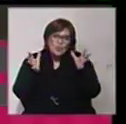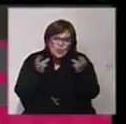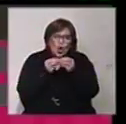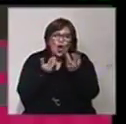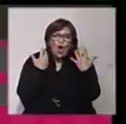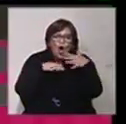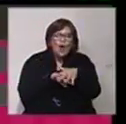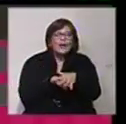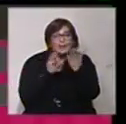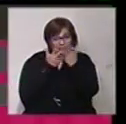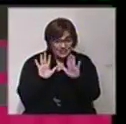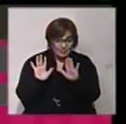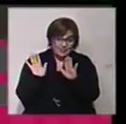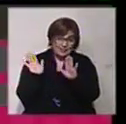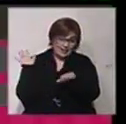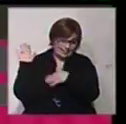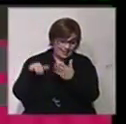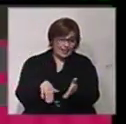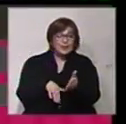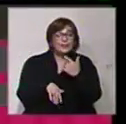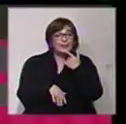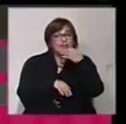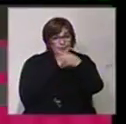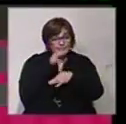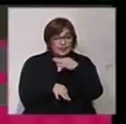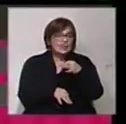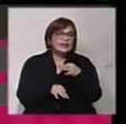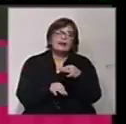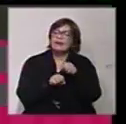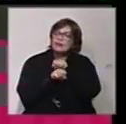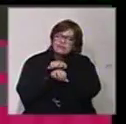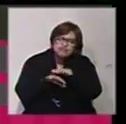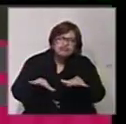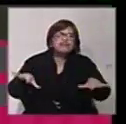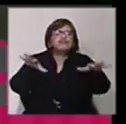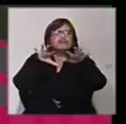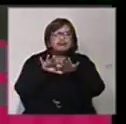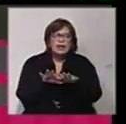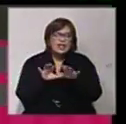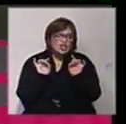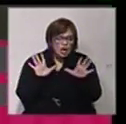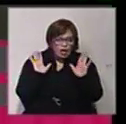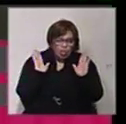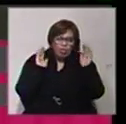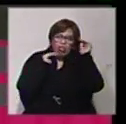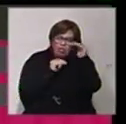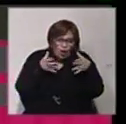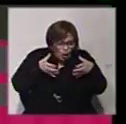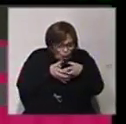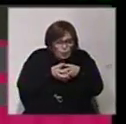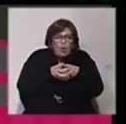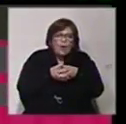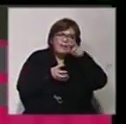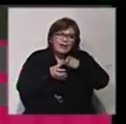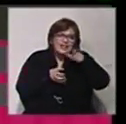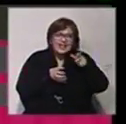desde un comienzo, nosotros lo que dijimos fue, tratemos de masificar un poco esto, o sea, y sacarlo de ese núcleo chiquitito de gente